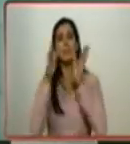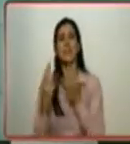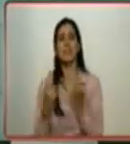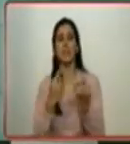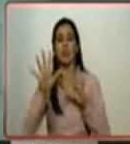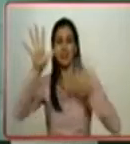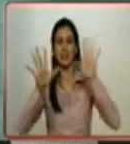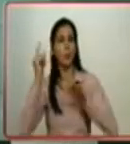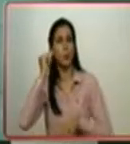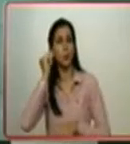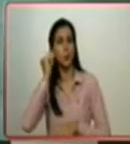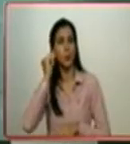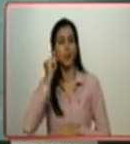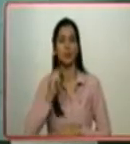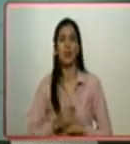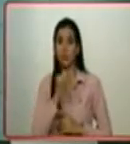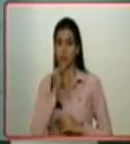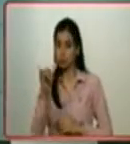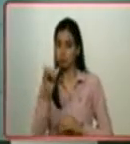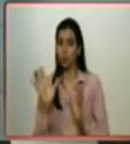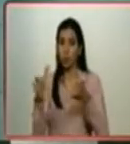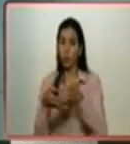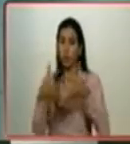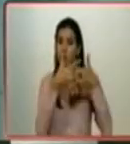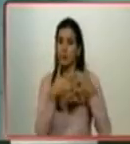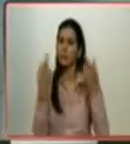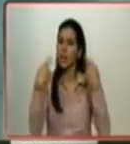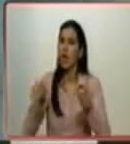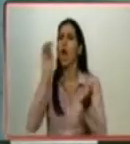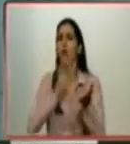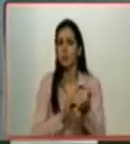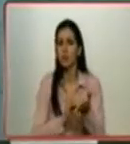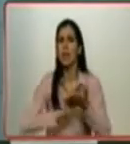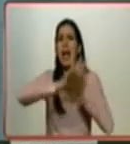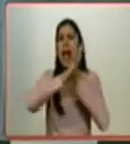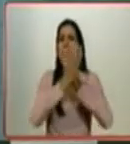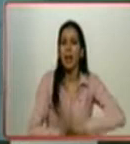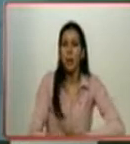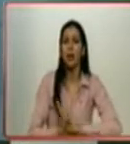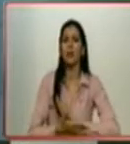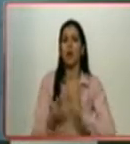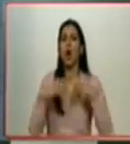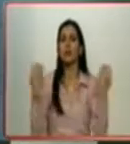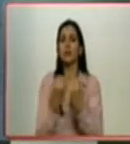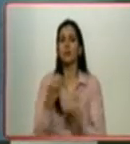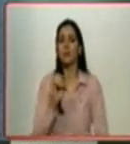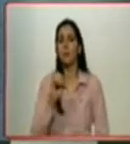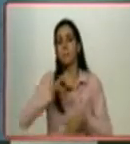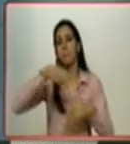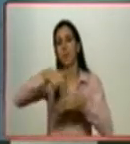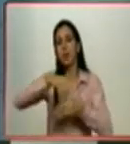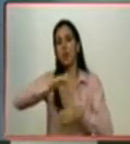Relaciones Exteriores, Delcy Rodríguez, denunció que las fuerzas imperiales intentan acabar con Petrocaribe y los logros obtenidos en los 10 años de